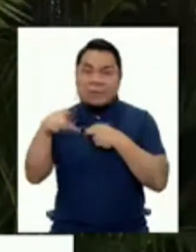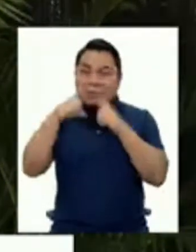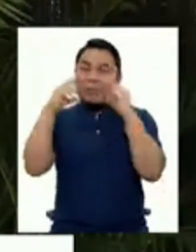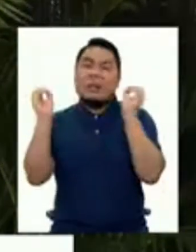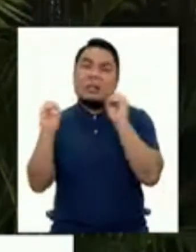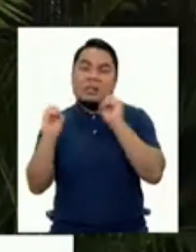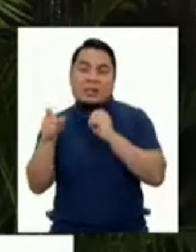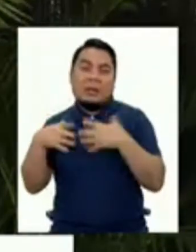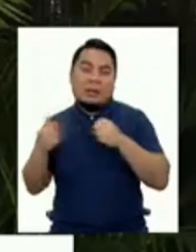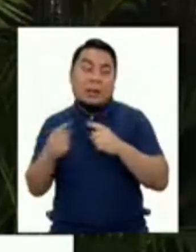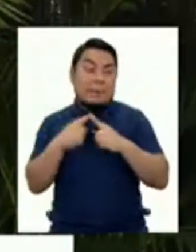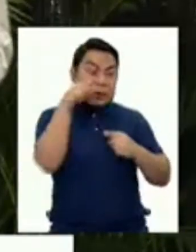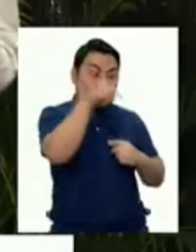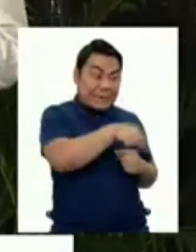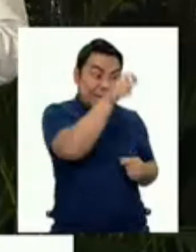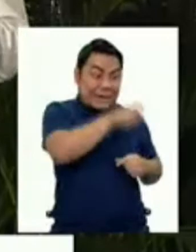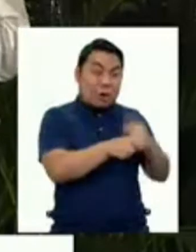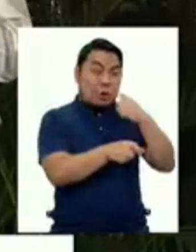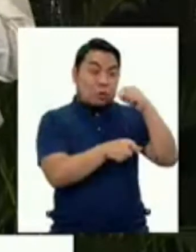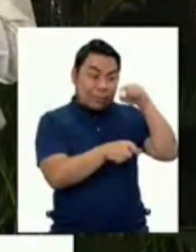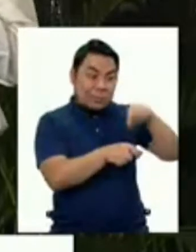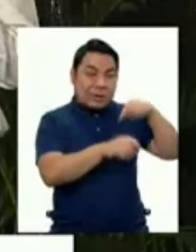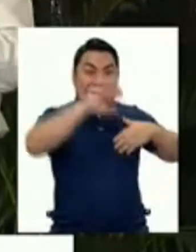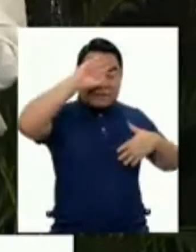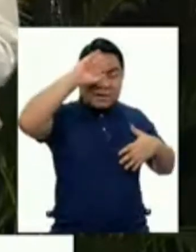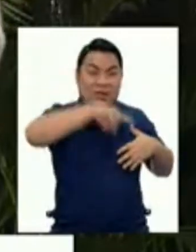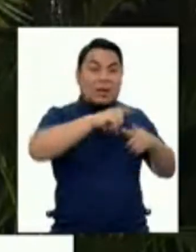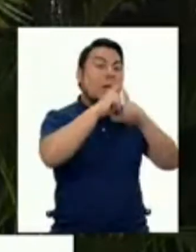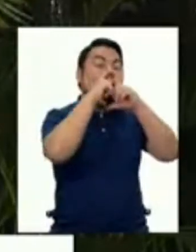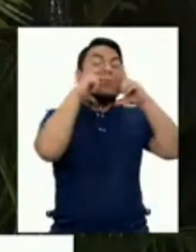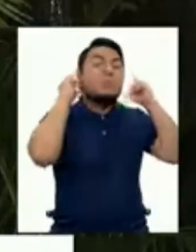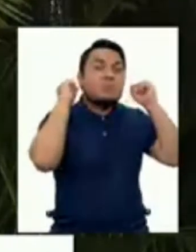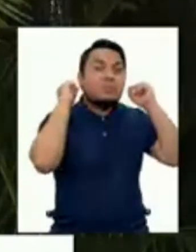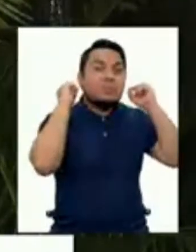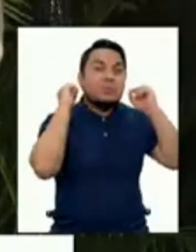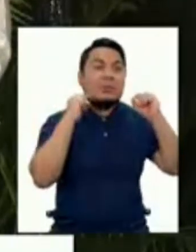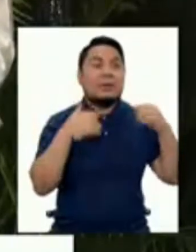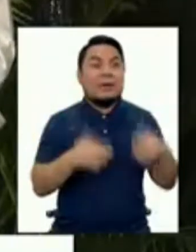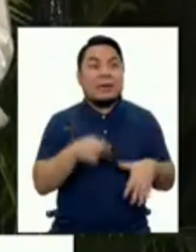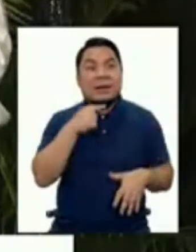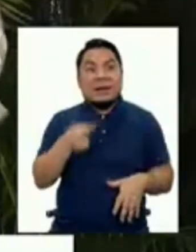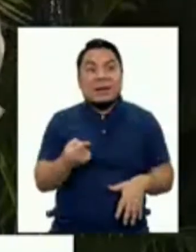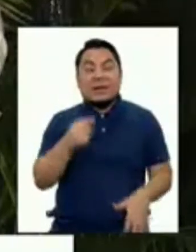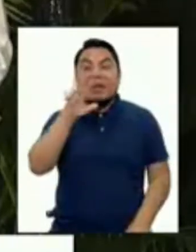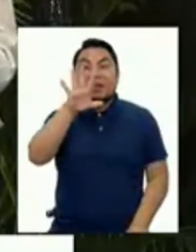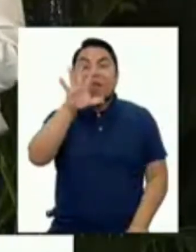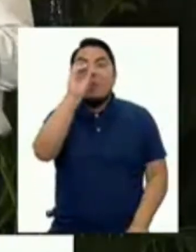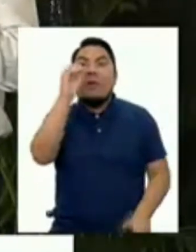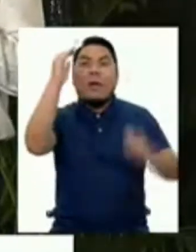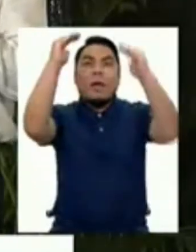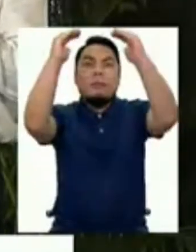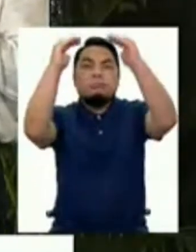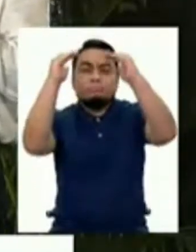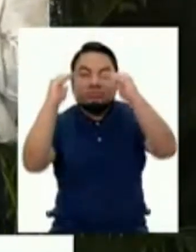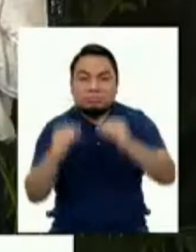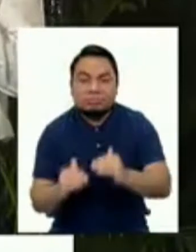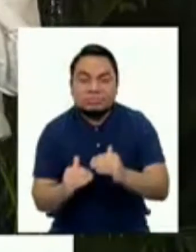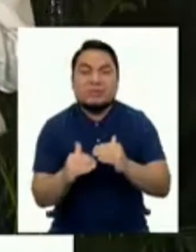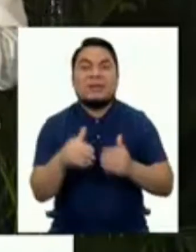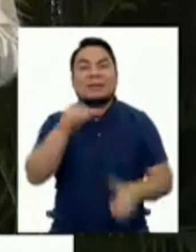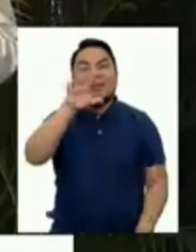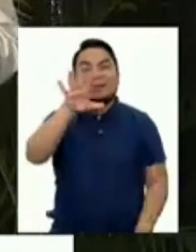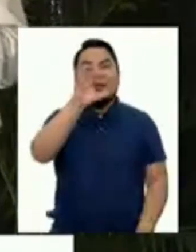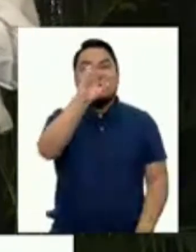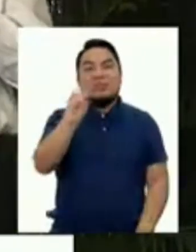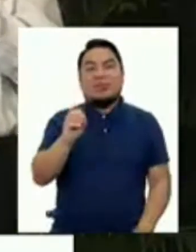que está con el virus está con mascarilla, solamente hay la probabilidad de que el 5% puede ser